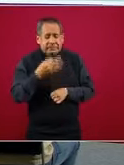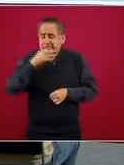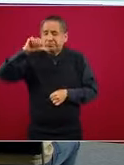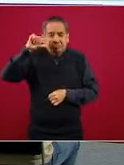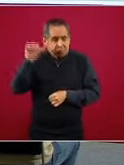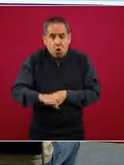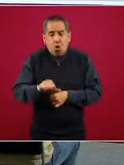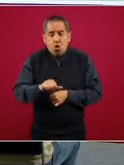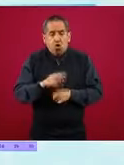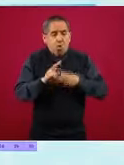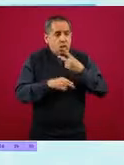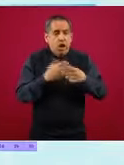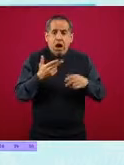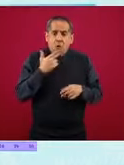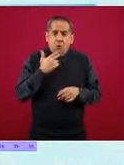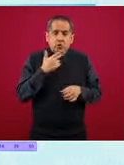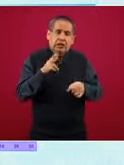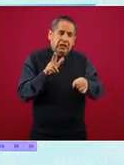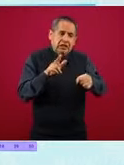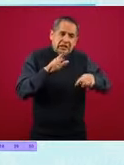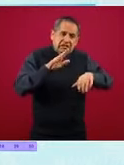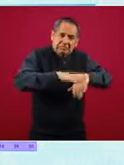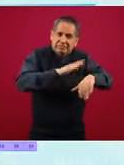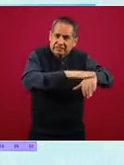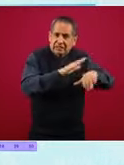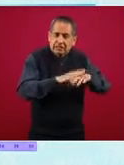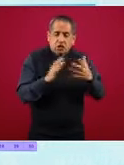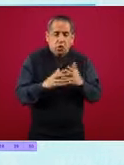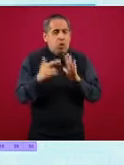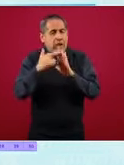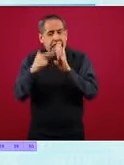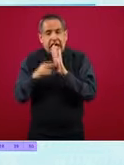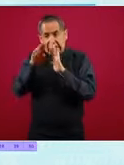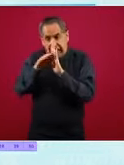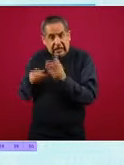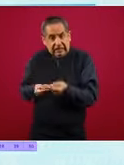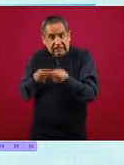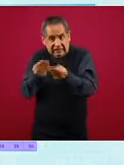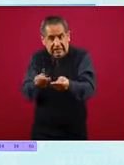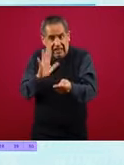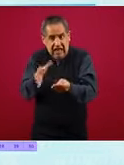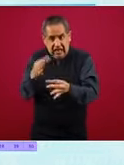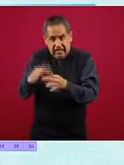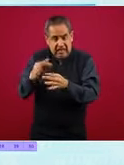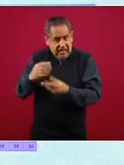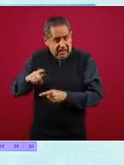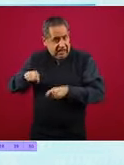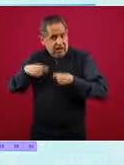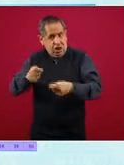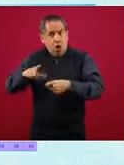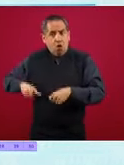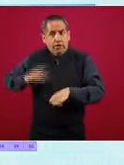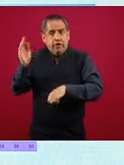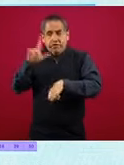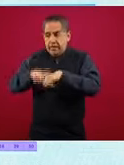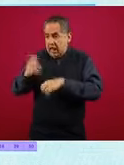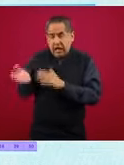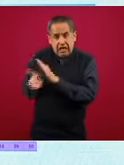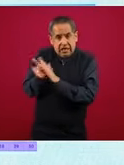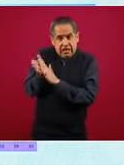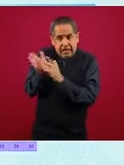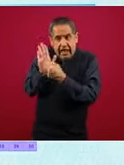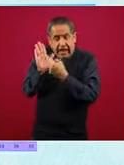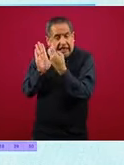expedita utilizando los lineamientos técnicos que proveyó el gobierno